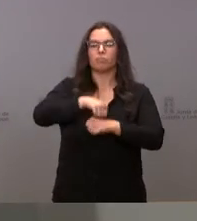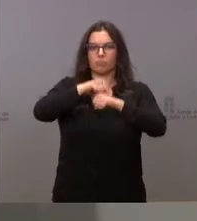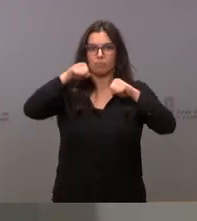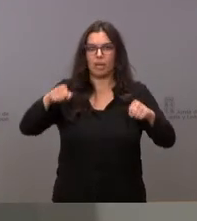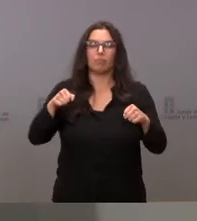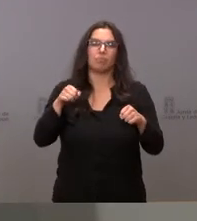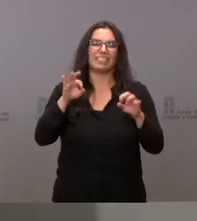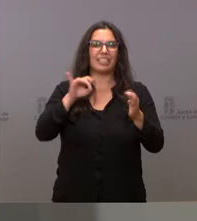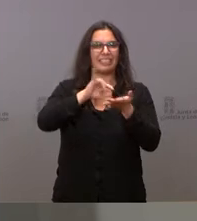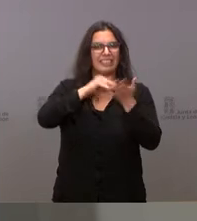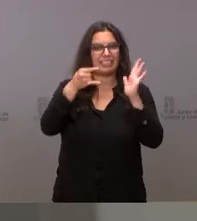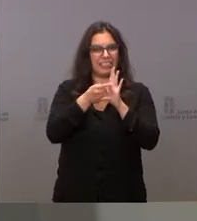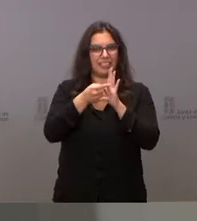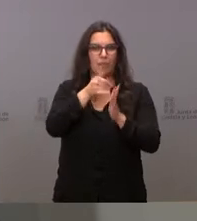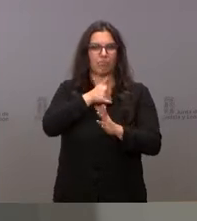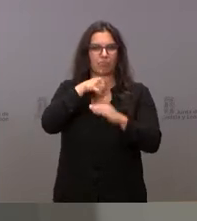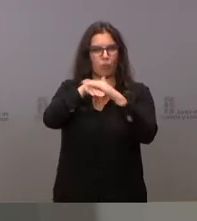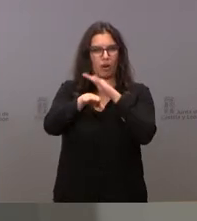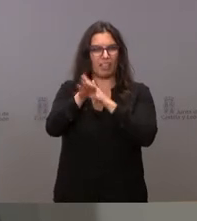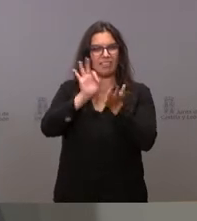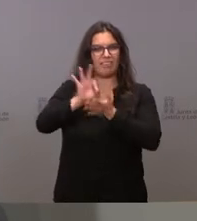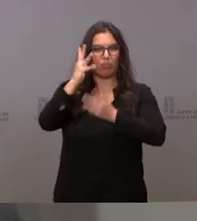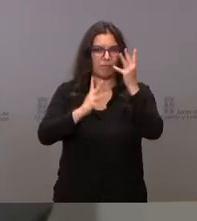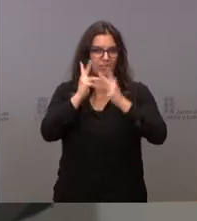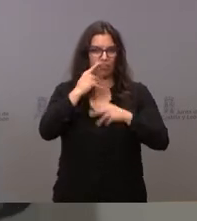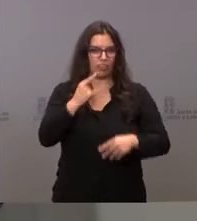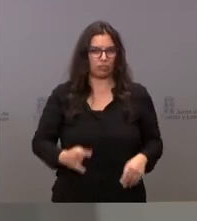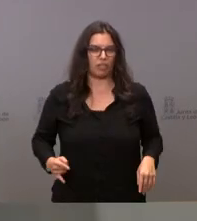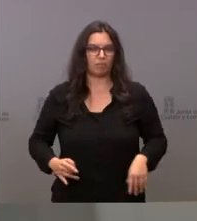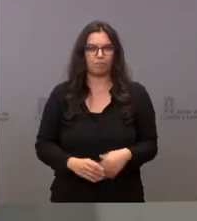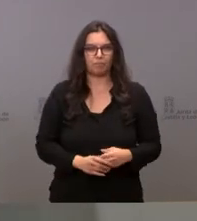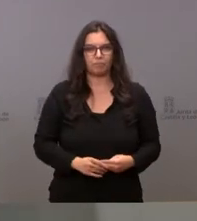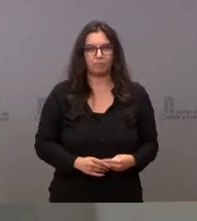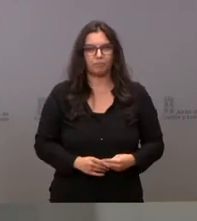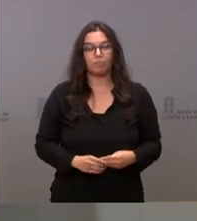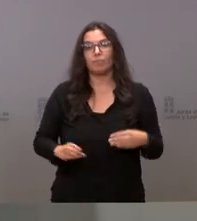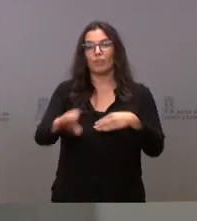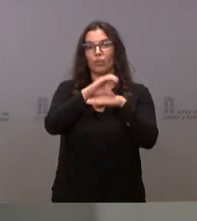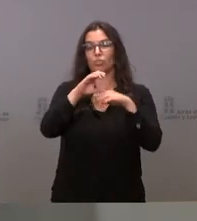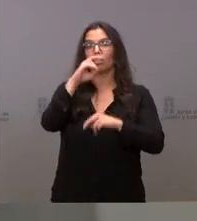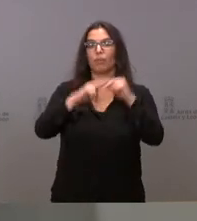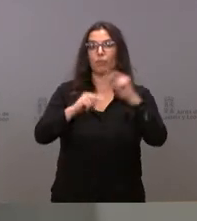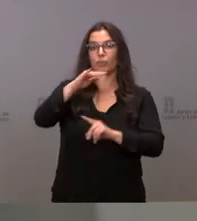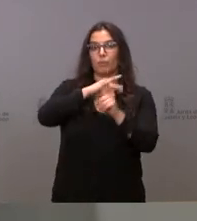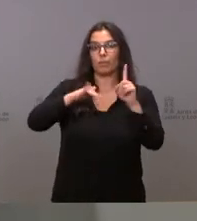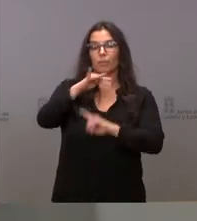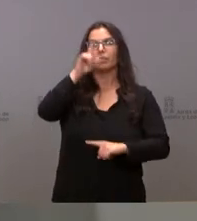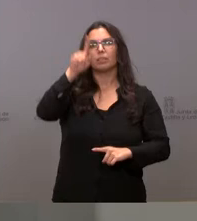los sistemas que soportan los servicios de administración electrónica. La Consejería de Fomento y Medio Ambiente